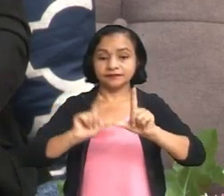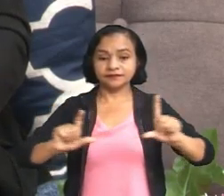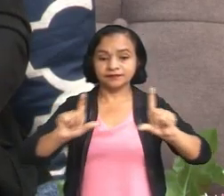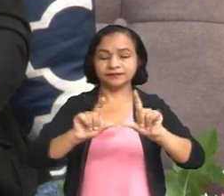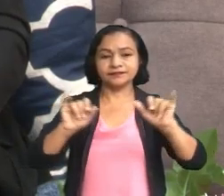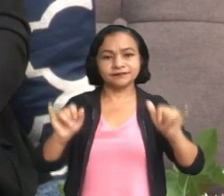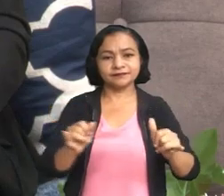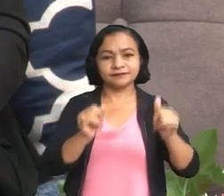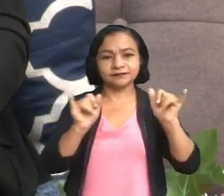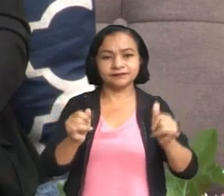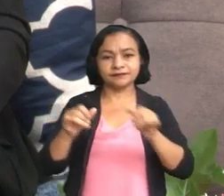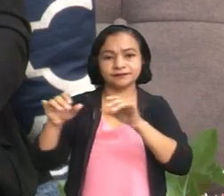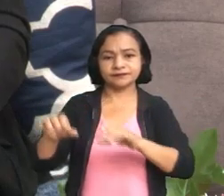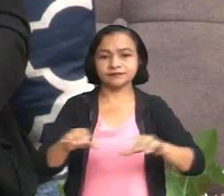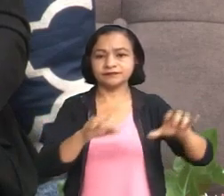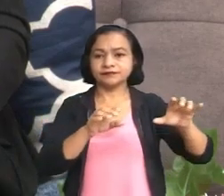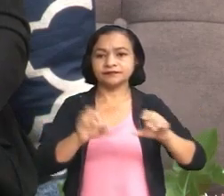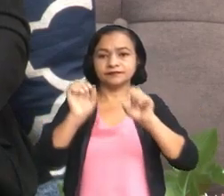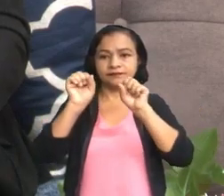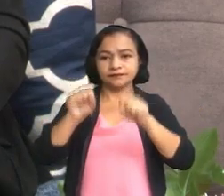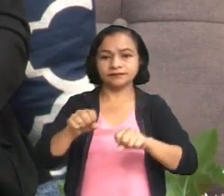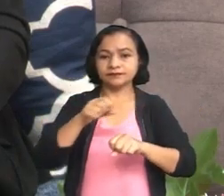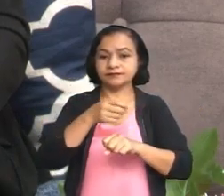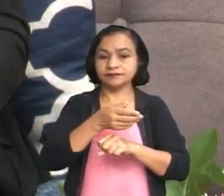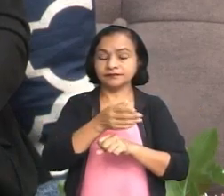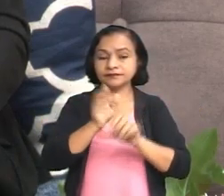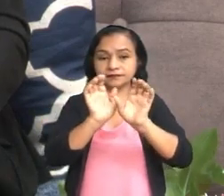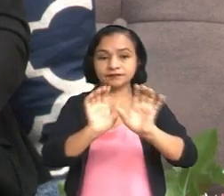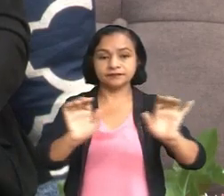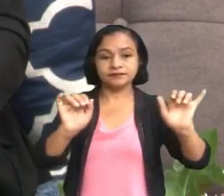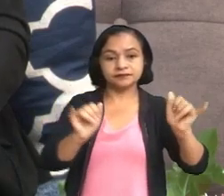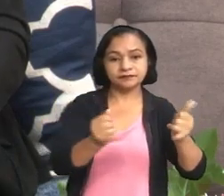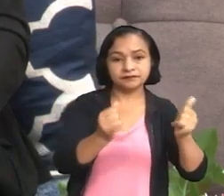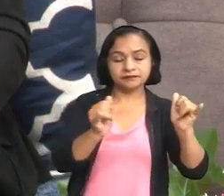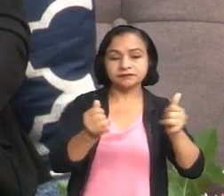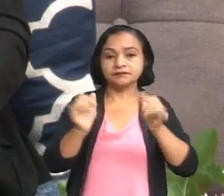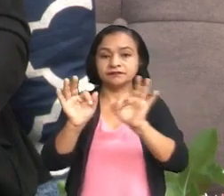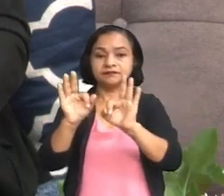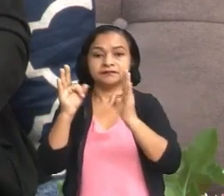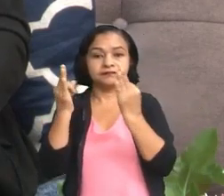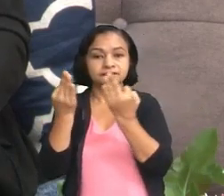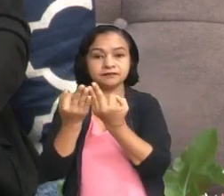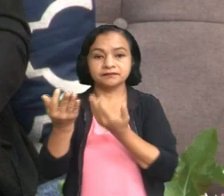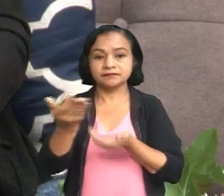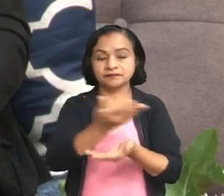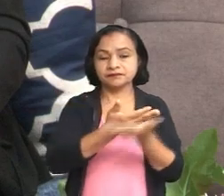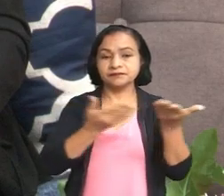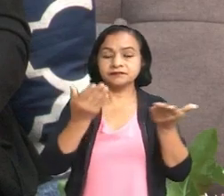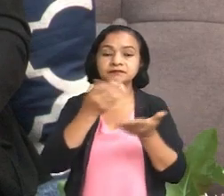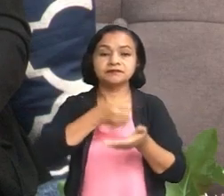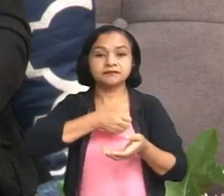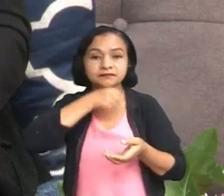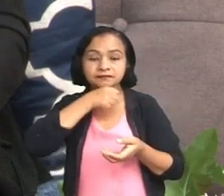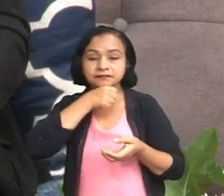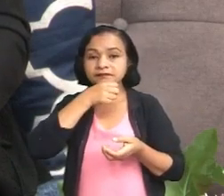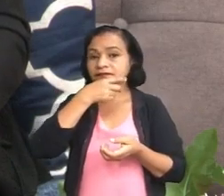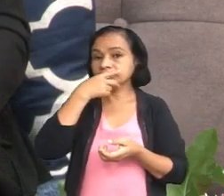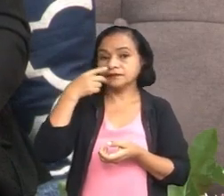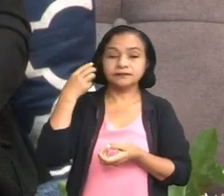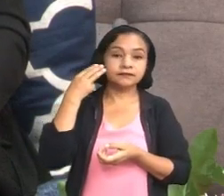recreativos donde ellos puedan, digamos, libremente ir a jugar, a compartir en familia, con el abuelo, con la mamá, con el papá.